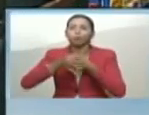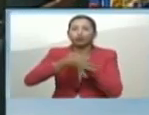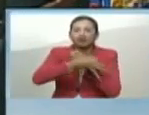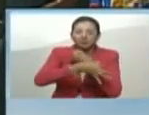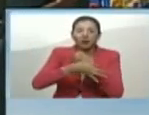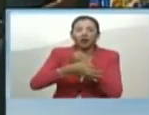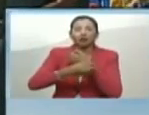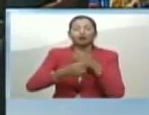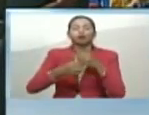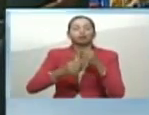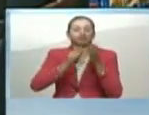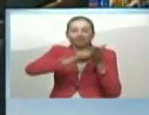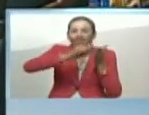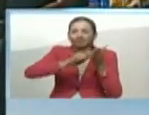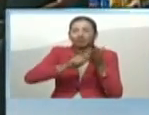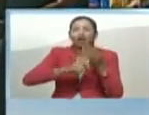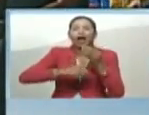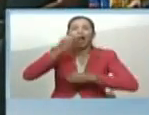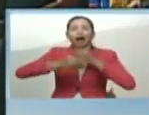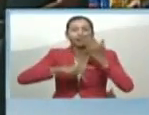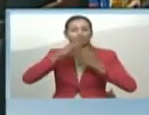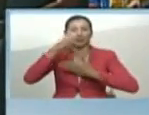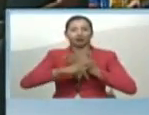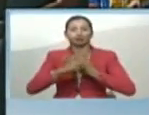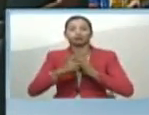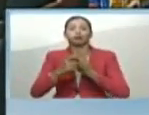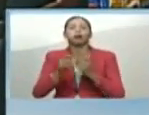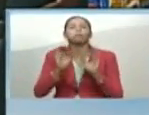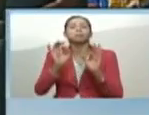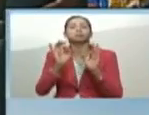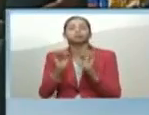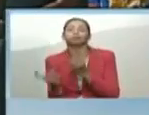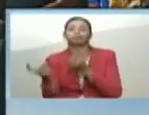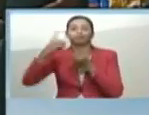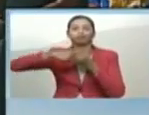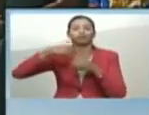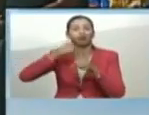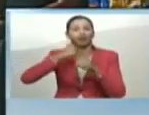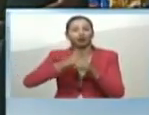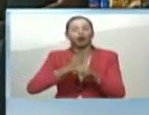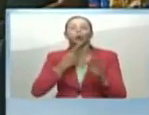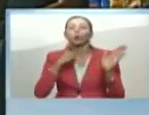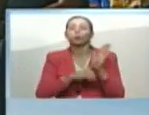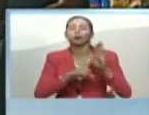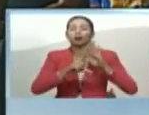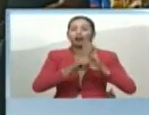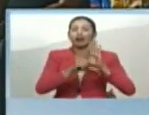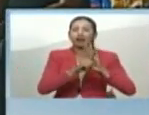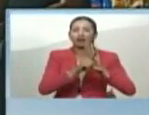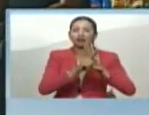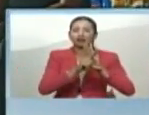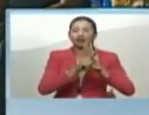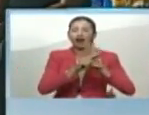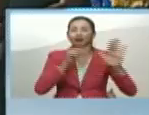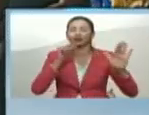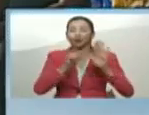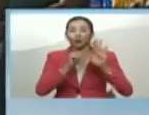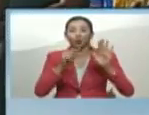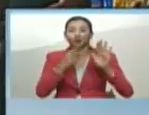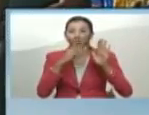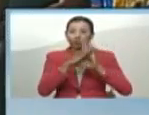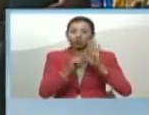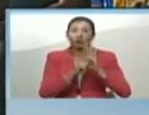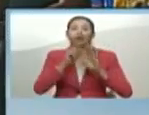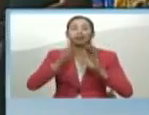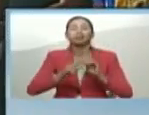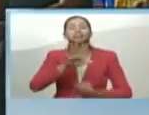desarr un plan un programa de inserción laboral para cumplir el artículo 28 de la ley que nos asigna un 5% de empleo a las personas